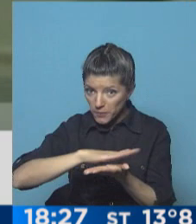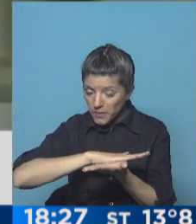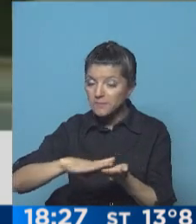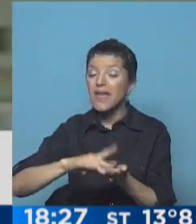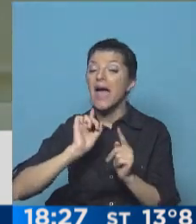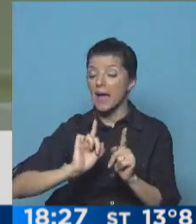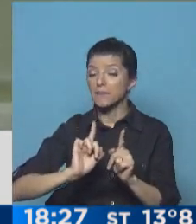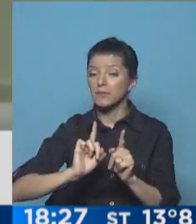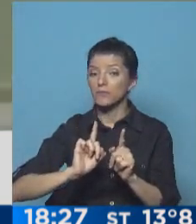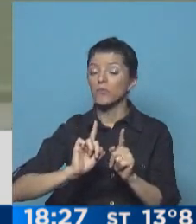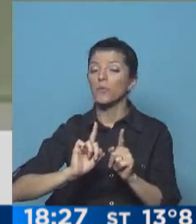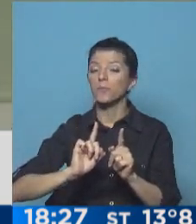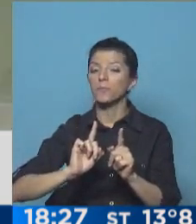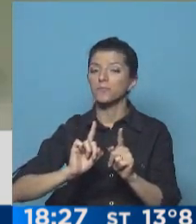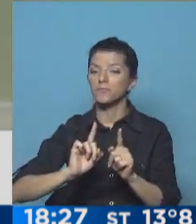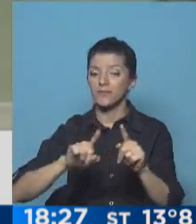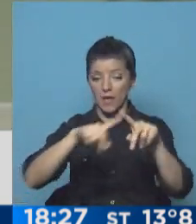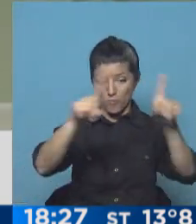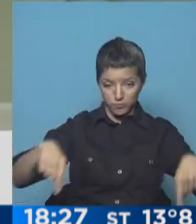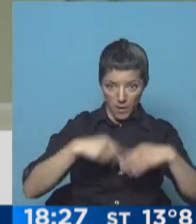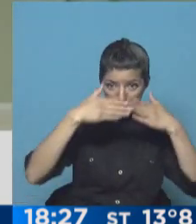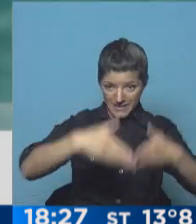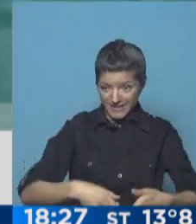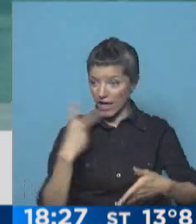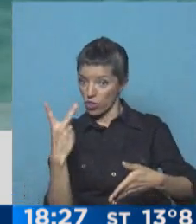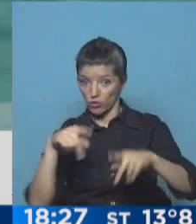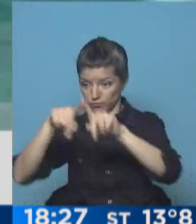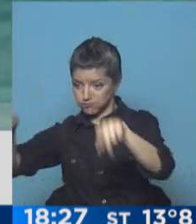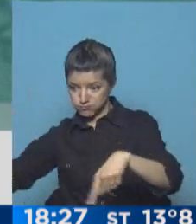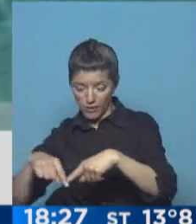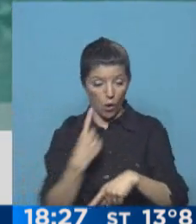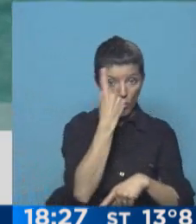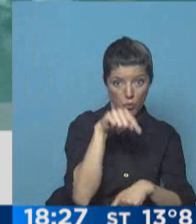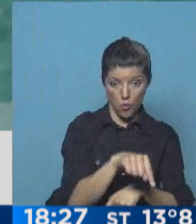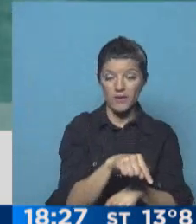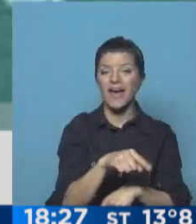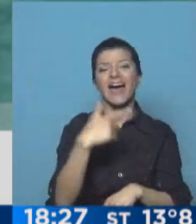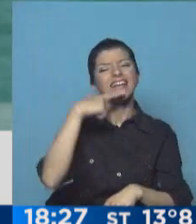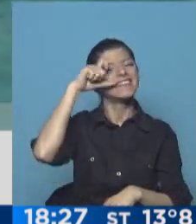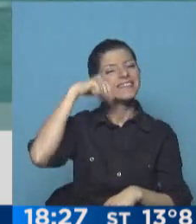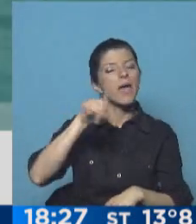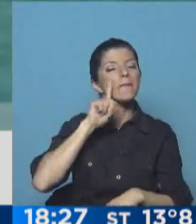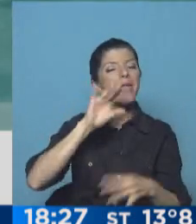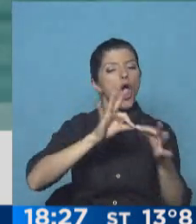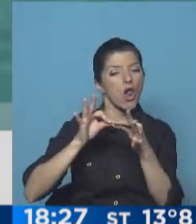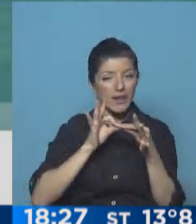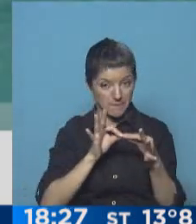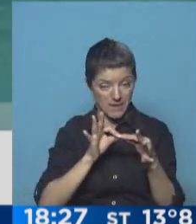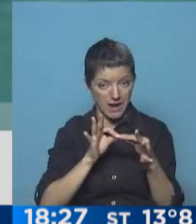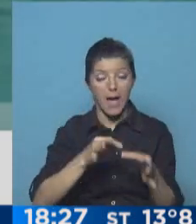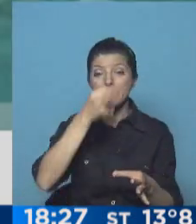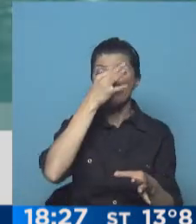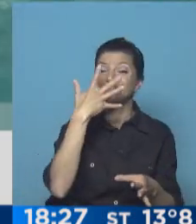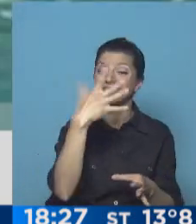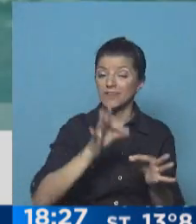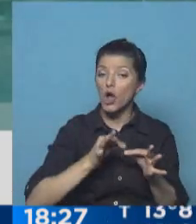cual están ubicadas dos piletas, una pileta semiolímpica de 25